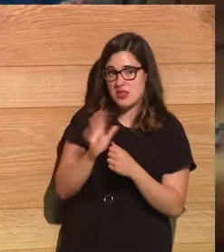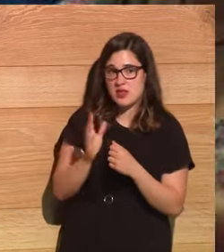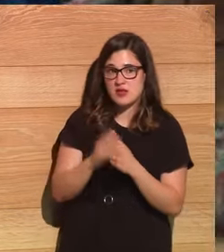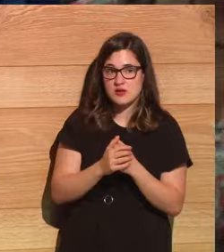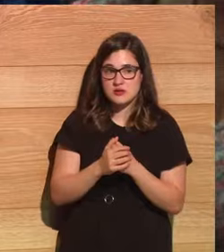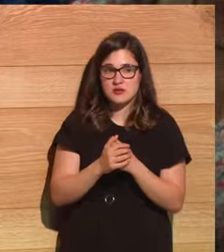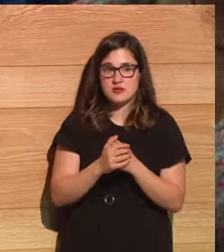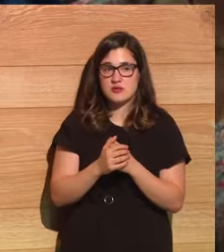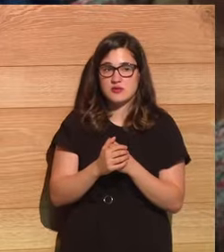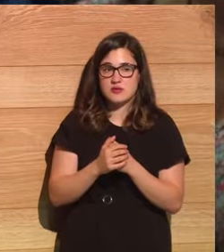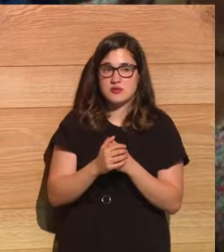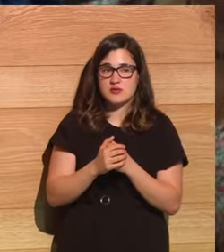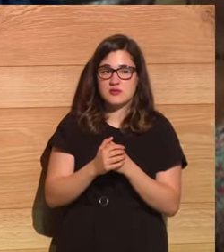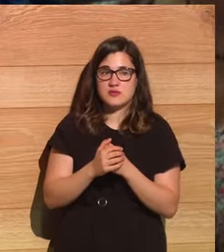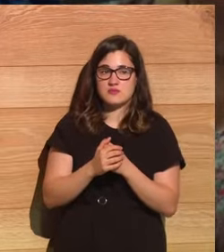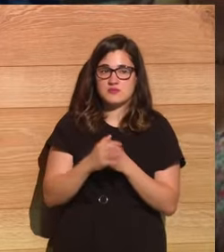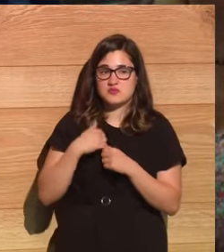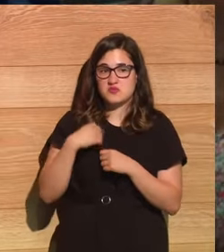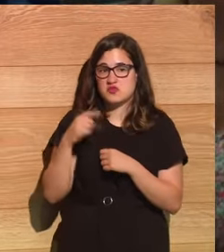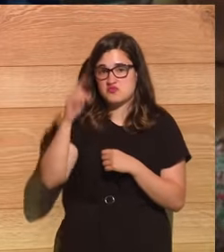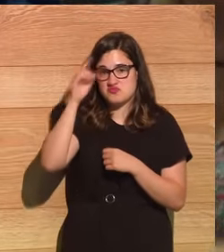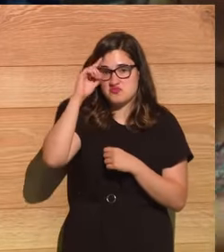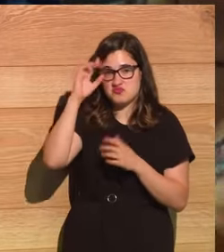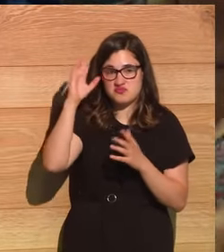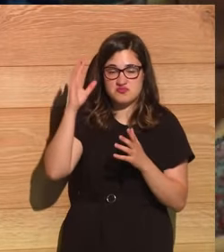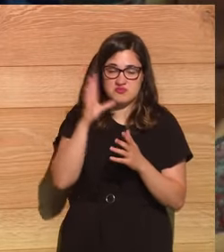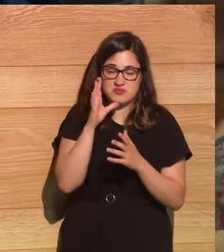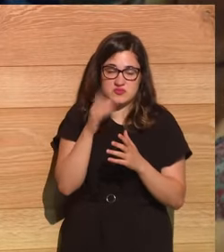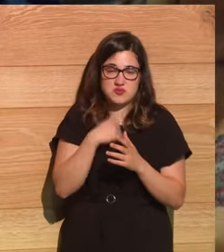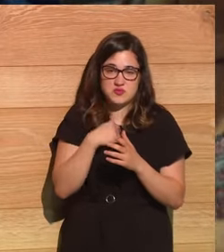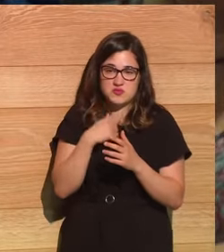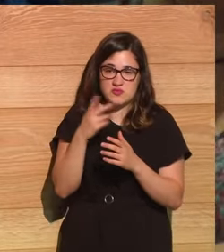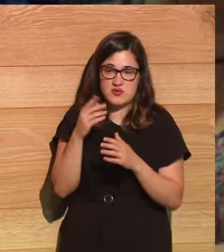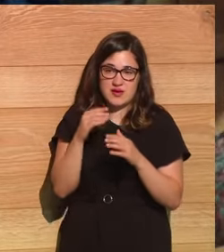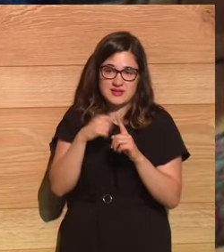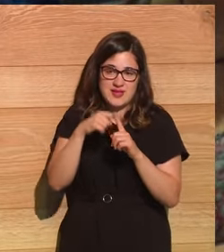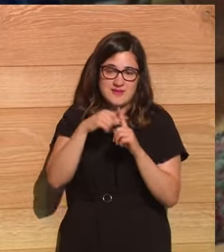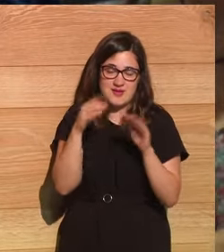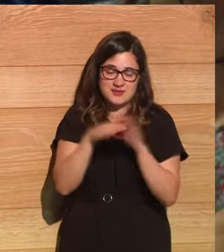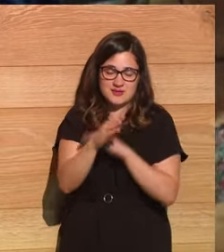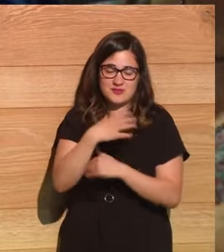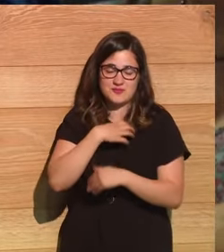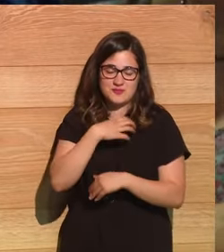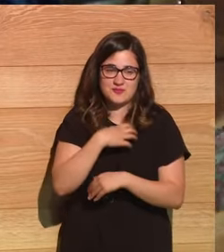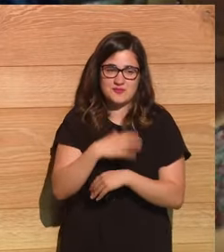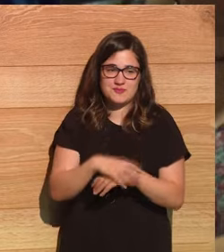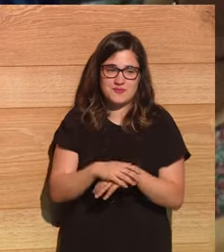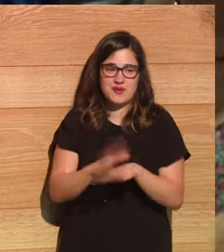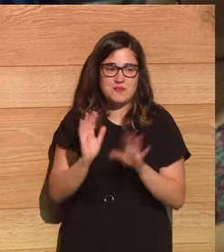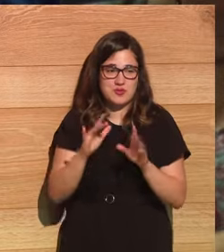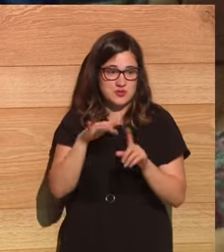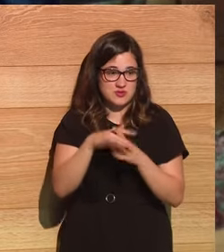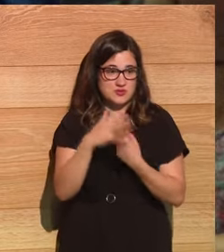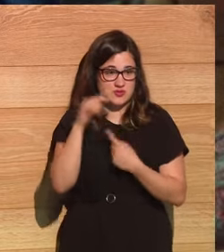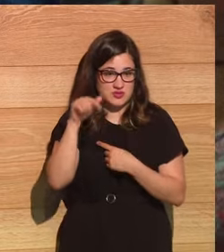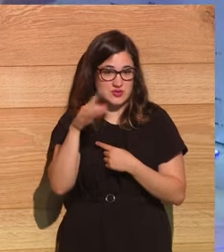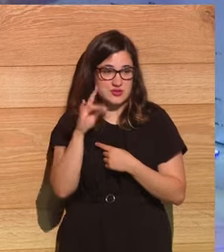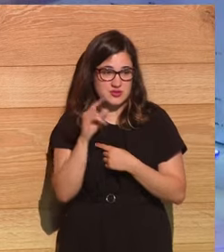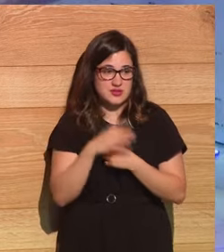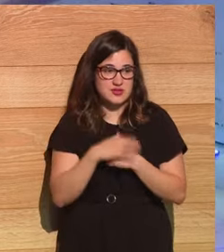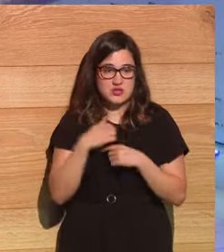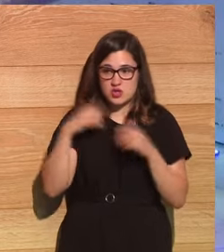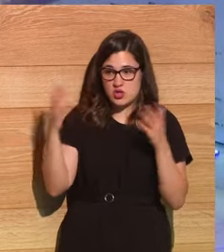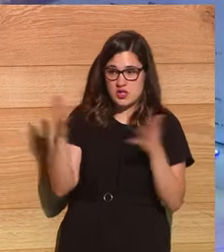Son sí, tampoco sé muy bien porque no puedo acceder a ese nivel. Pero en este caso sí. Yo te